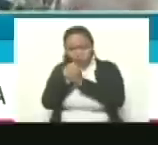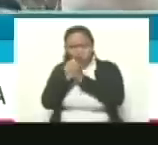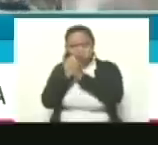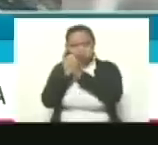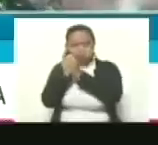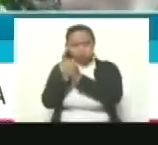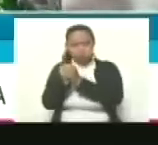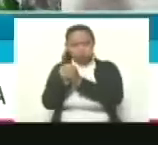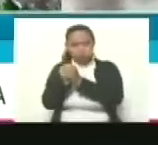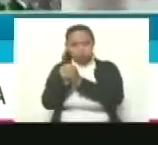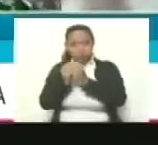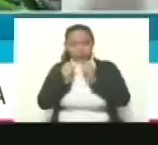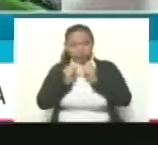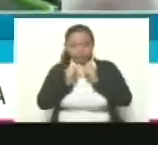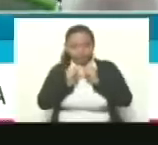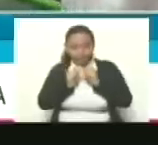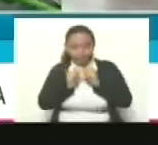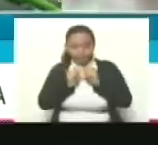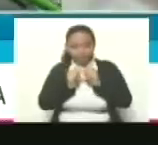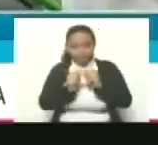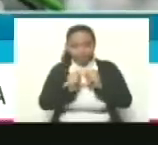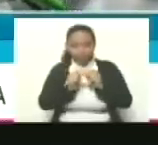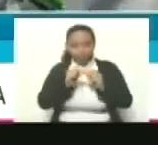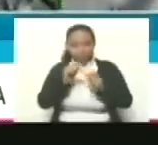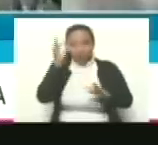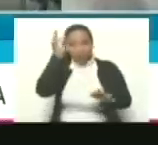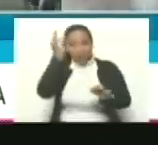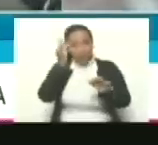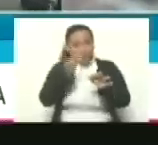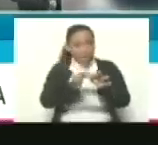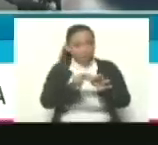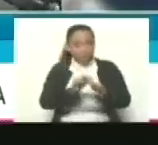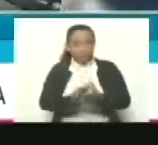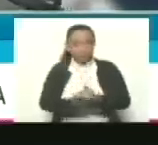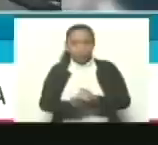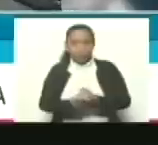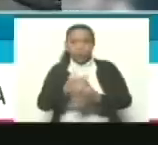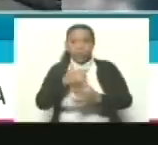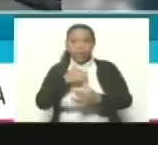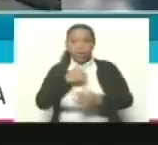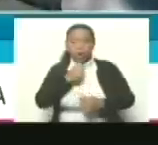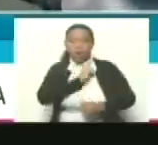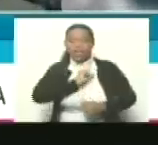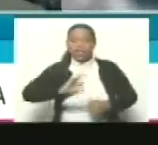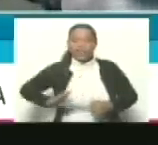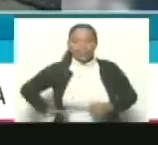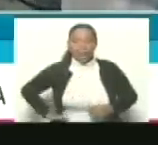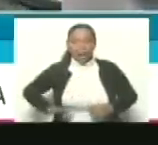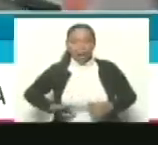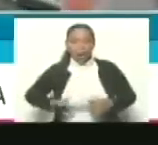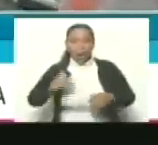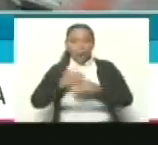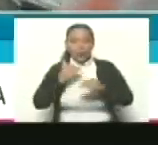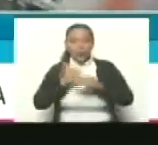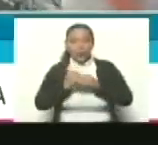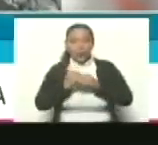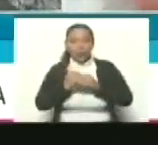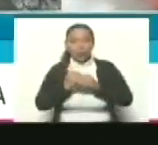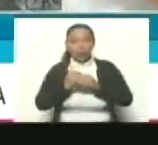de oración permanente, de fe, y soy cristiano de Cristo, directo con Cristo, sin